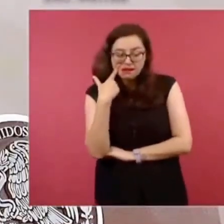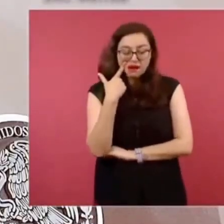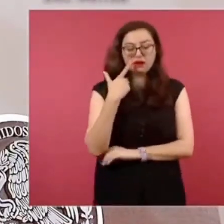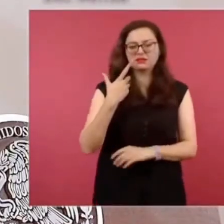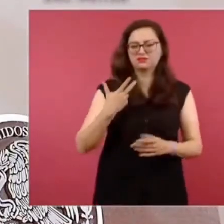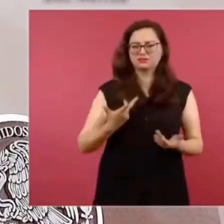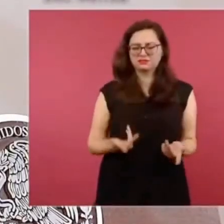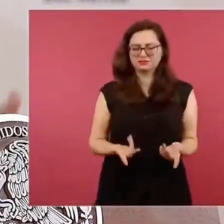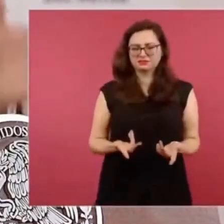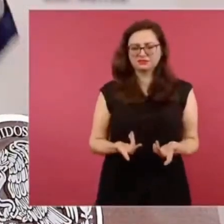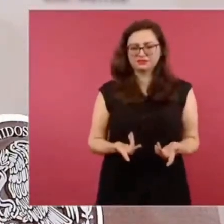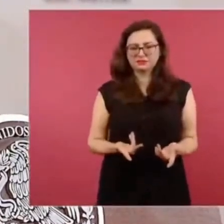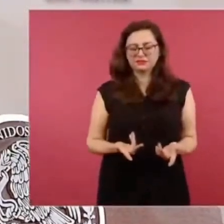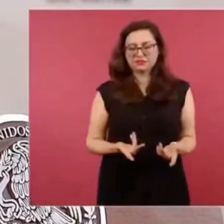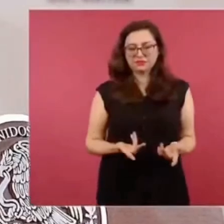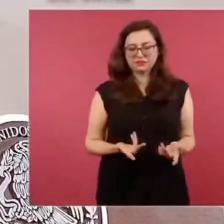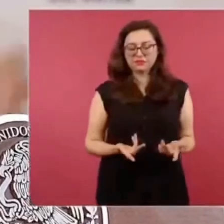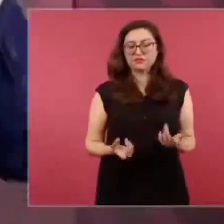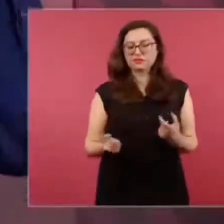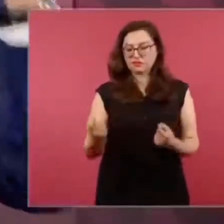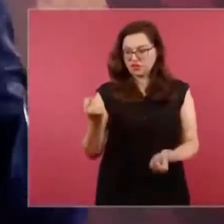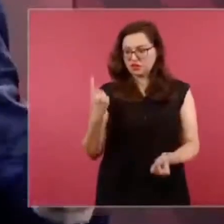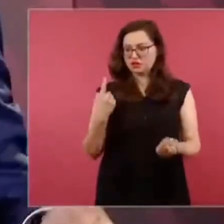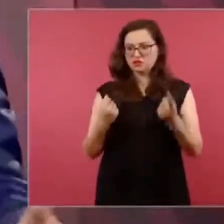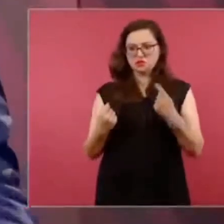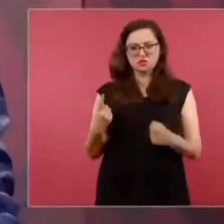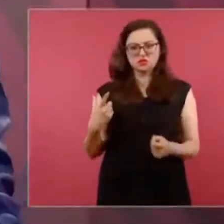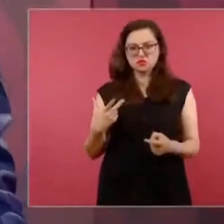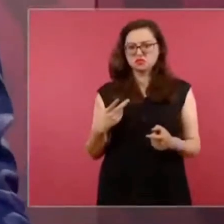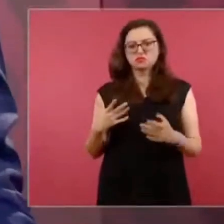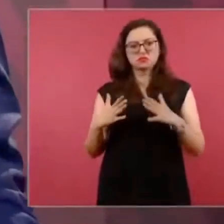Ya hay unos que hasta se quieren meter a la cocina.